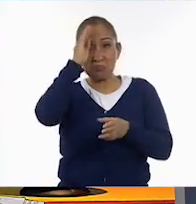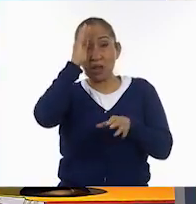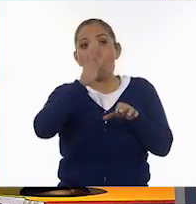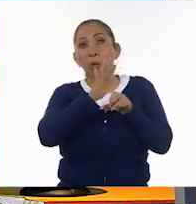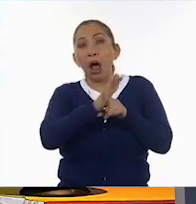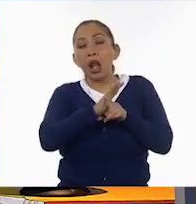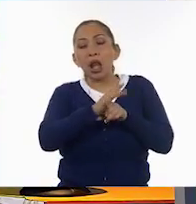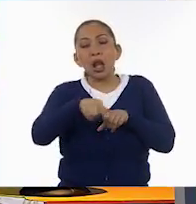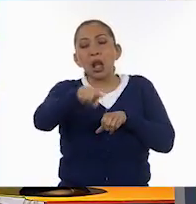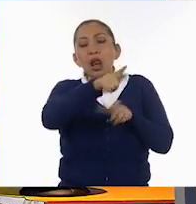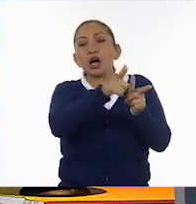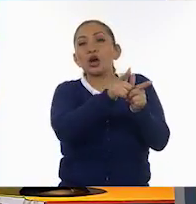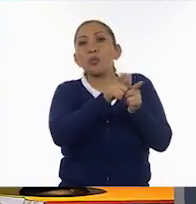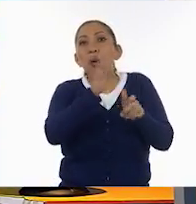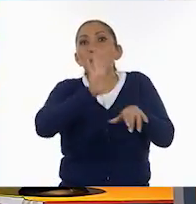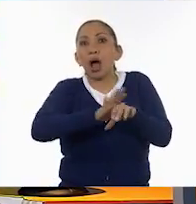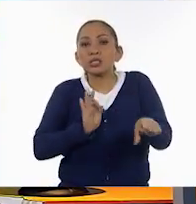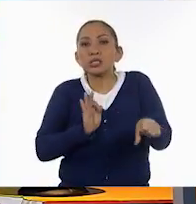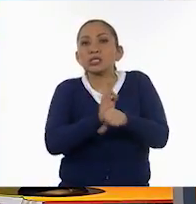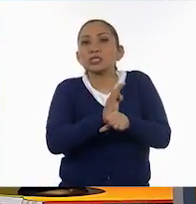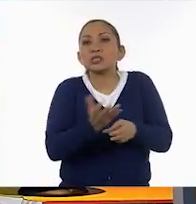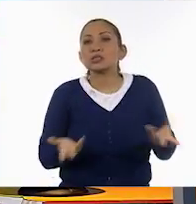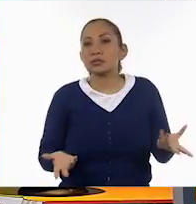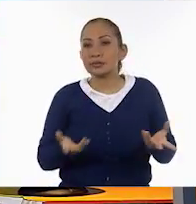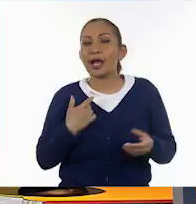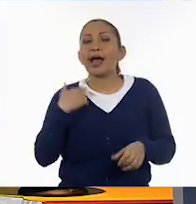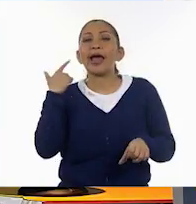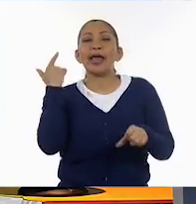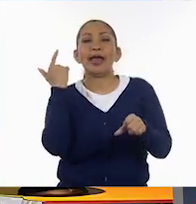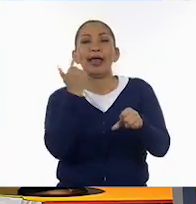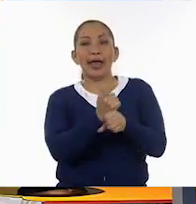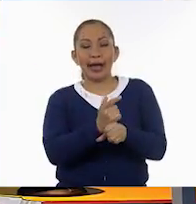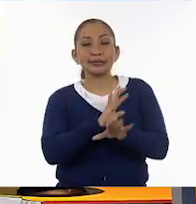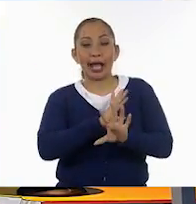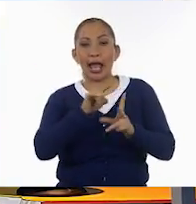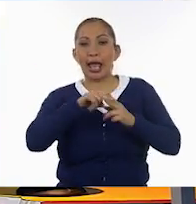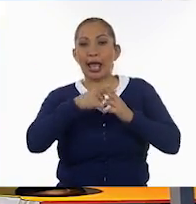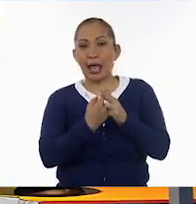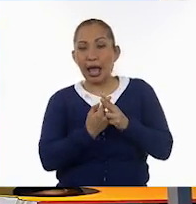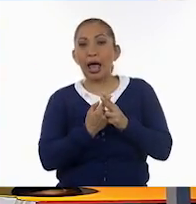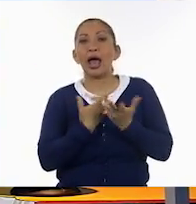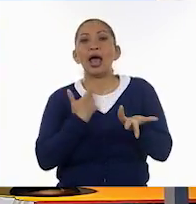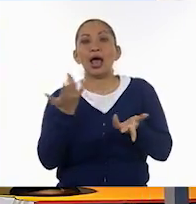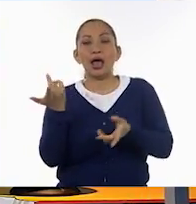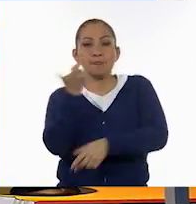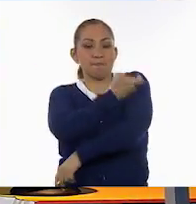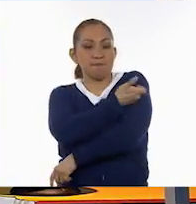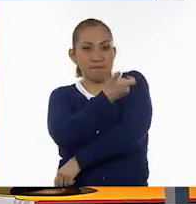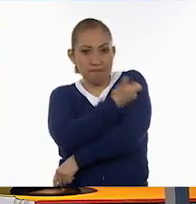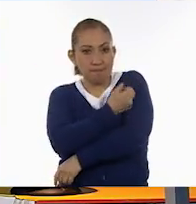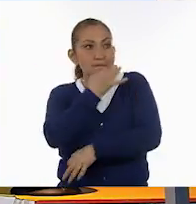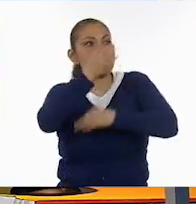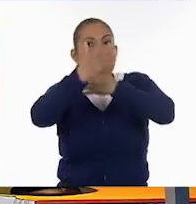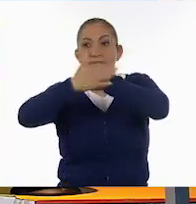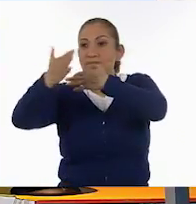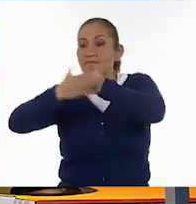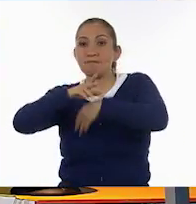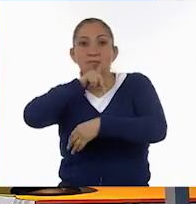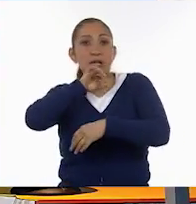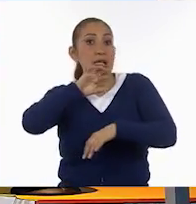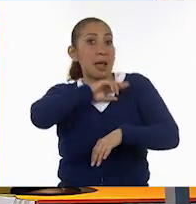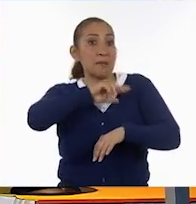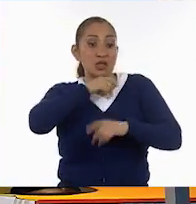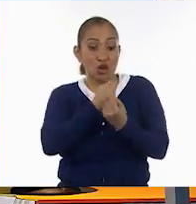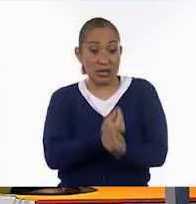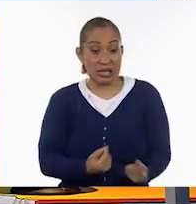es la población que vamos a proteger y entonces ustedes se dan cuenta que ya se empezó con campañas de vacunación, que hay una preocupación por tener tanto